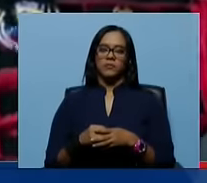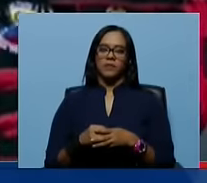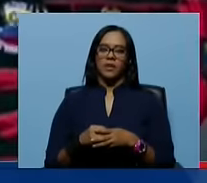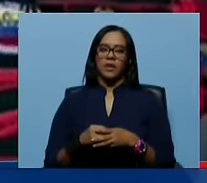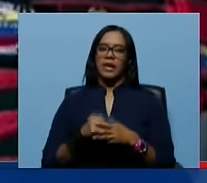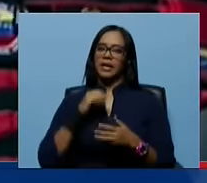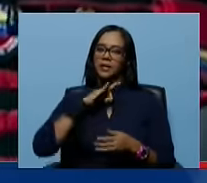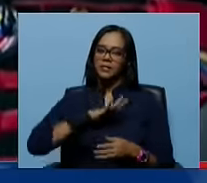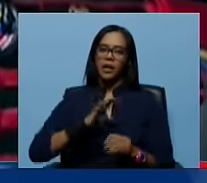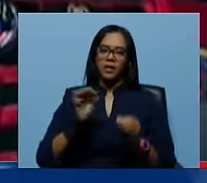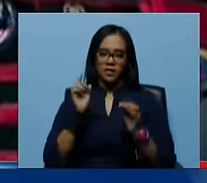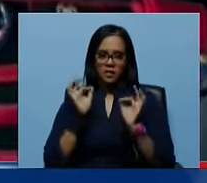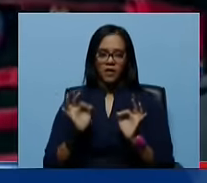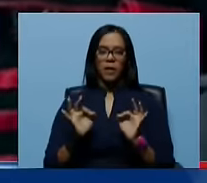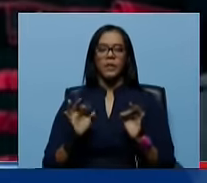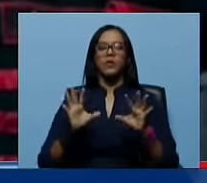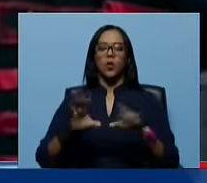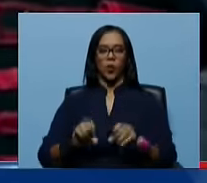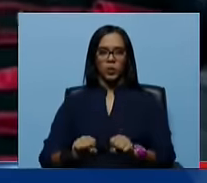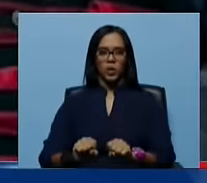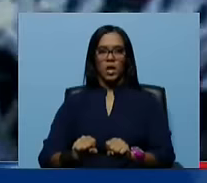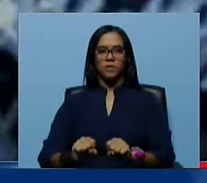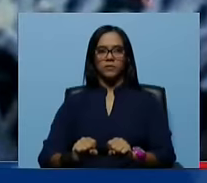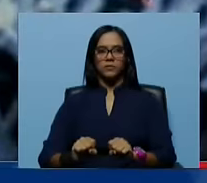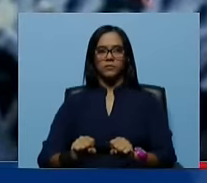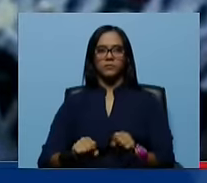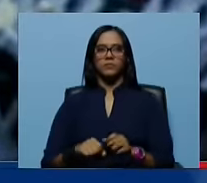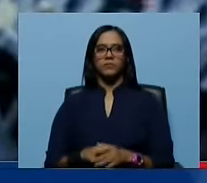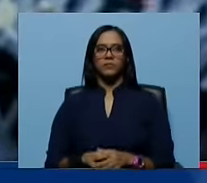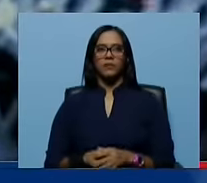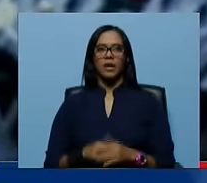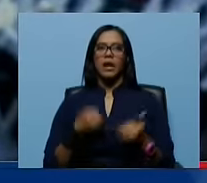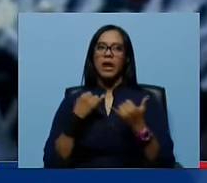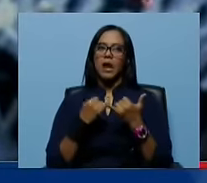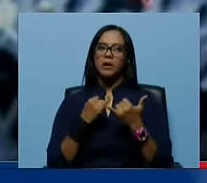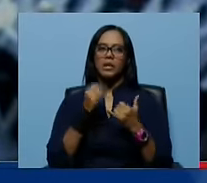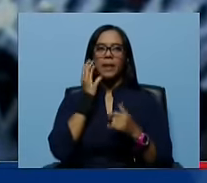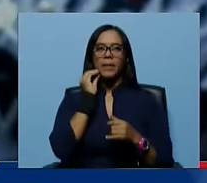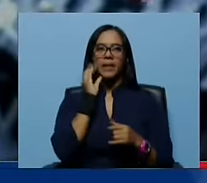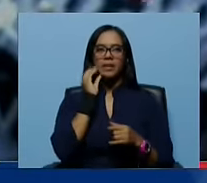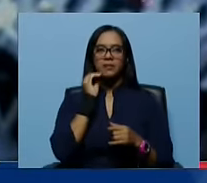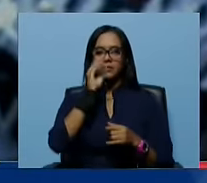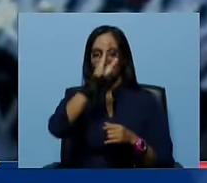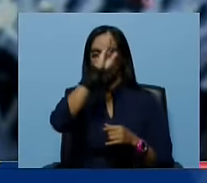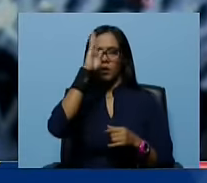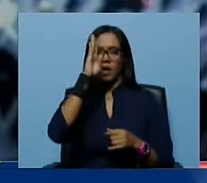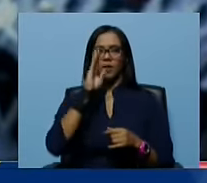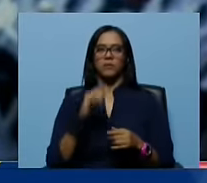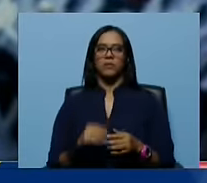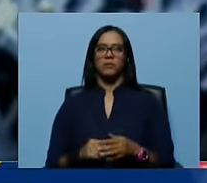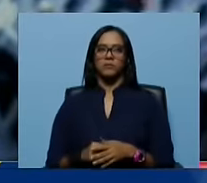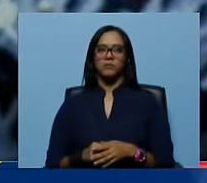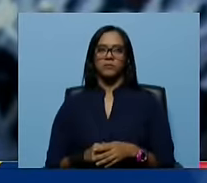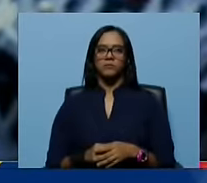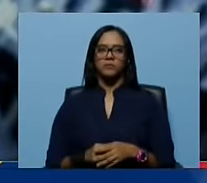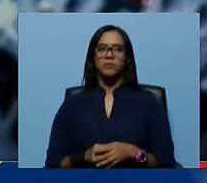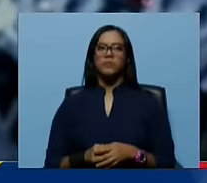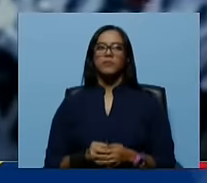debidamente controlados. La última experiencia, Diosdado, Hernández